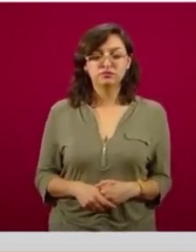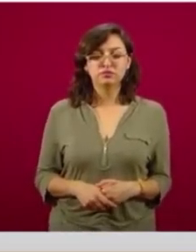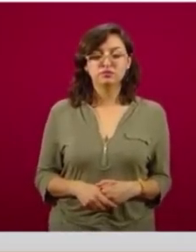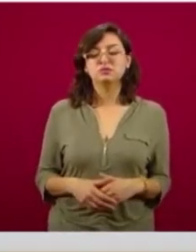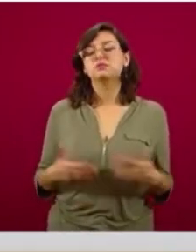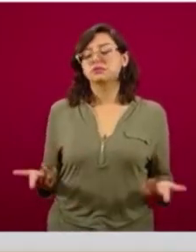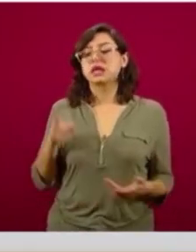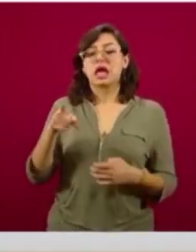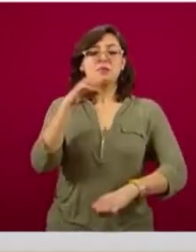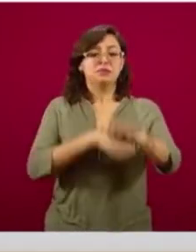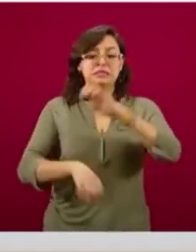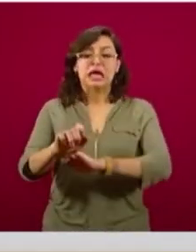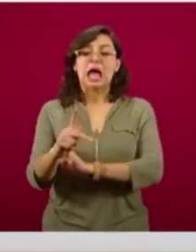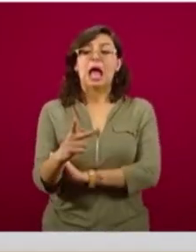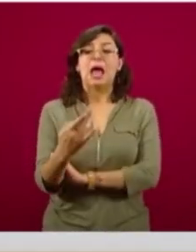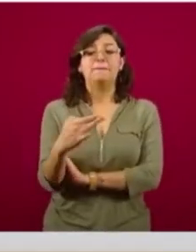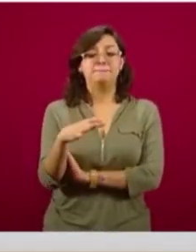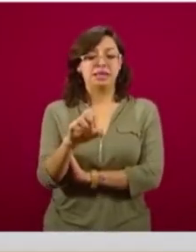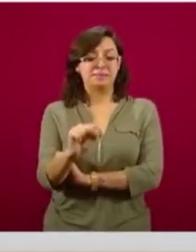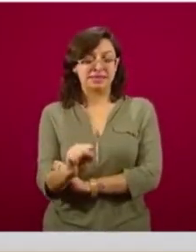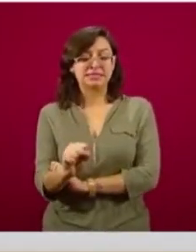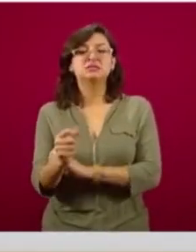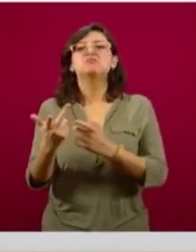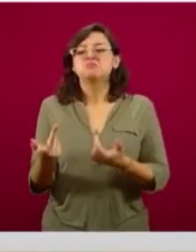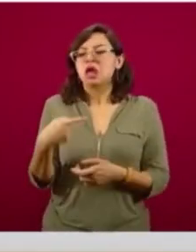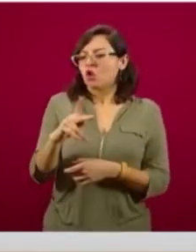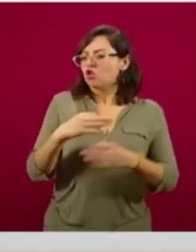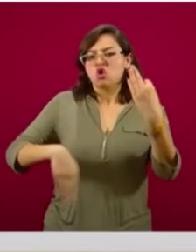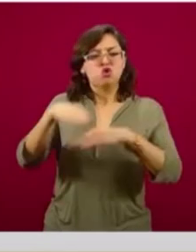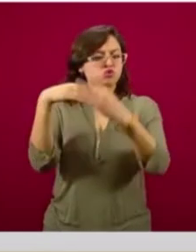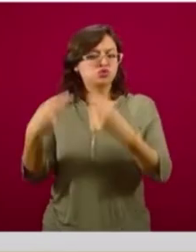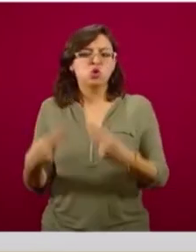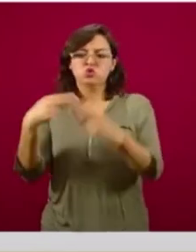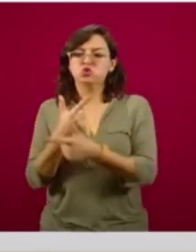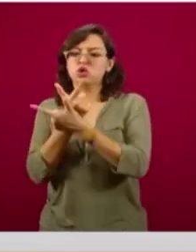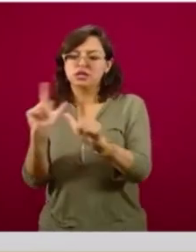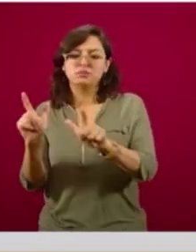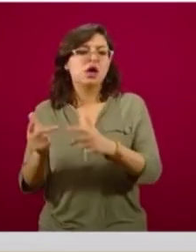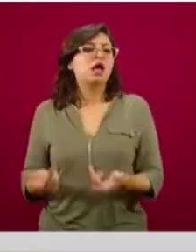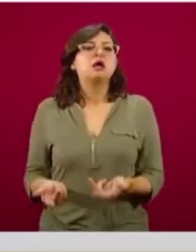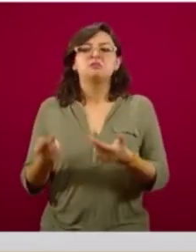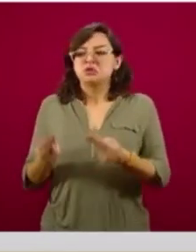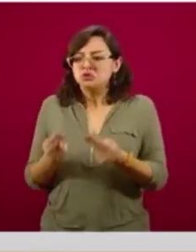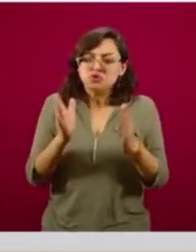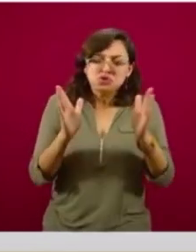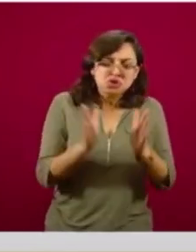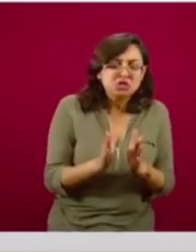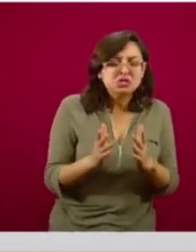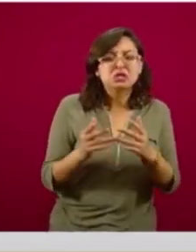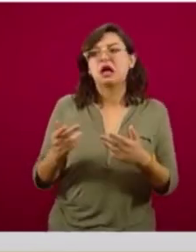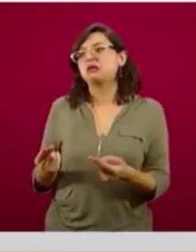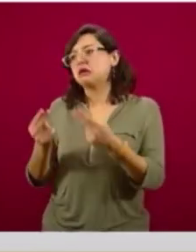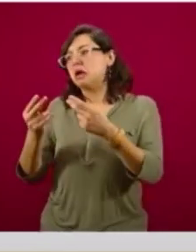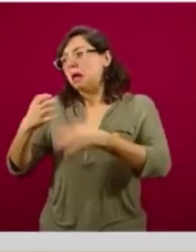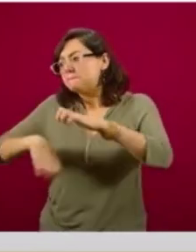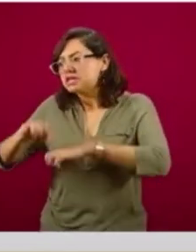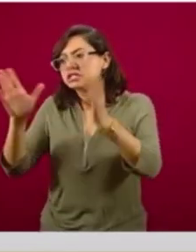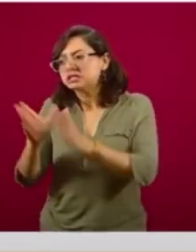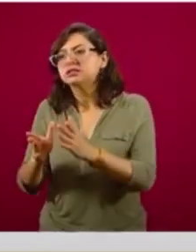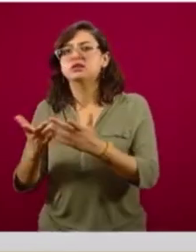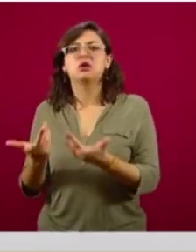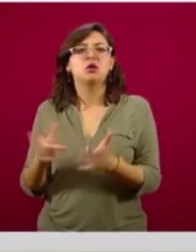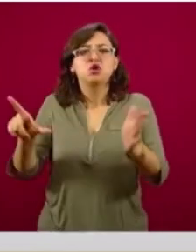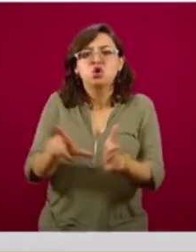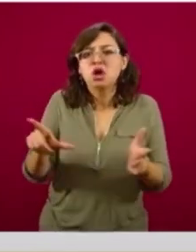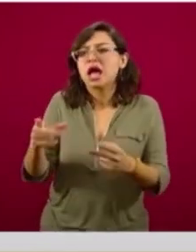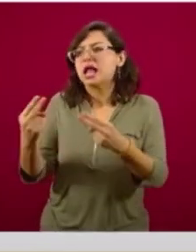para todas y todos, ¿no? Como ya se mencionó, es tanto para empresas familiares, microempresas, pequeños negocios y establecimientos que hoy están siendo